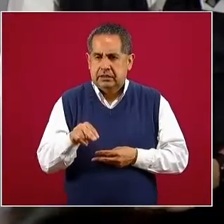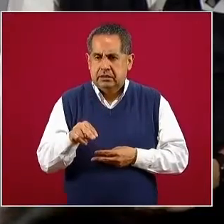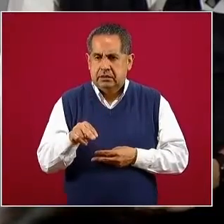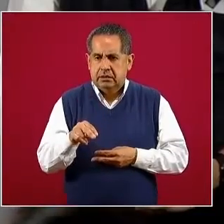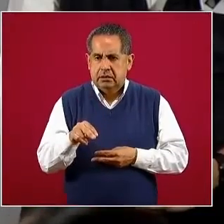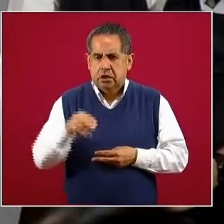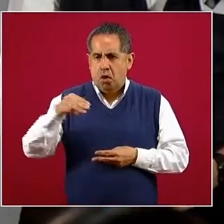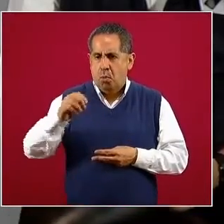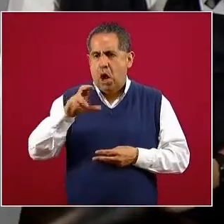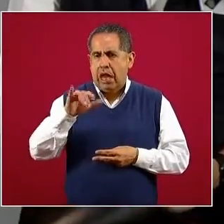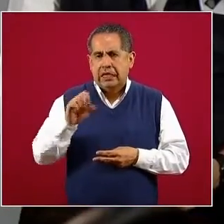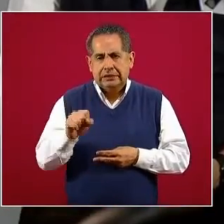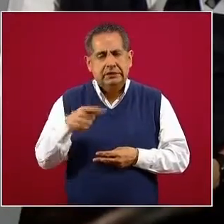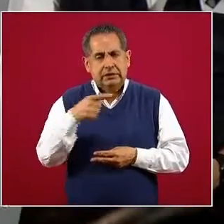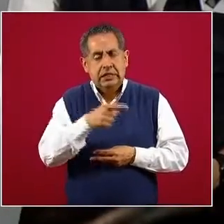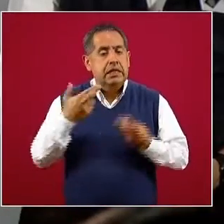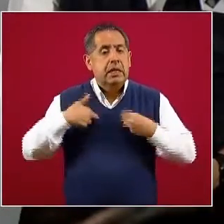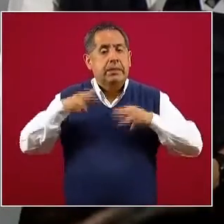Muy buenas noches.